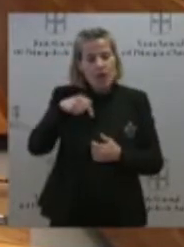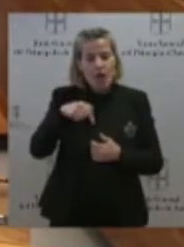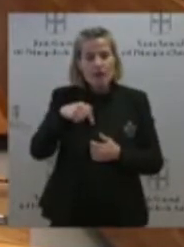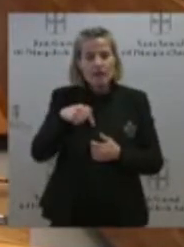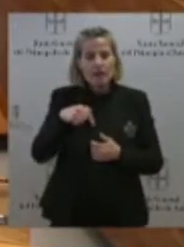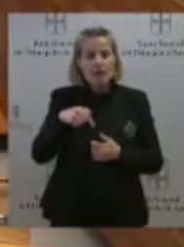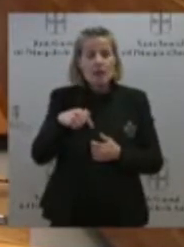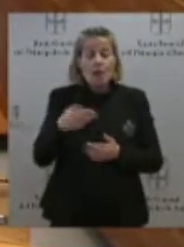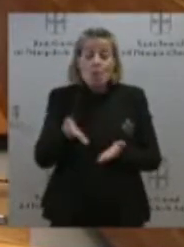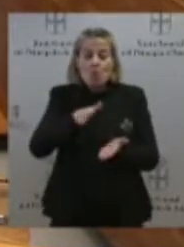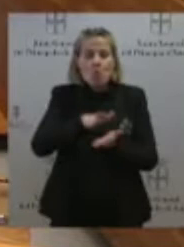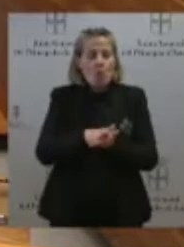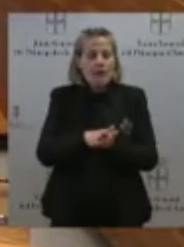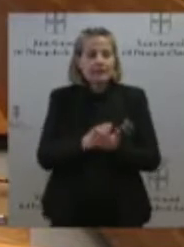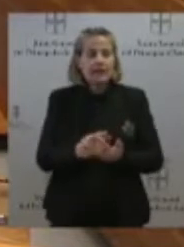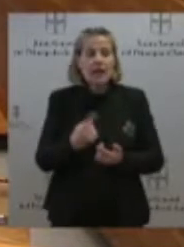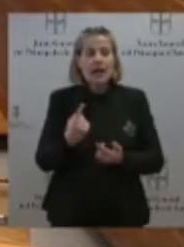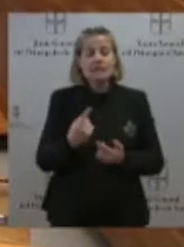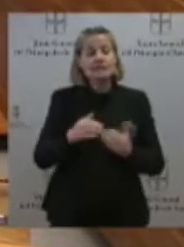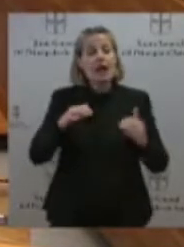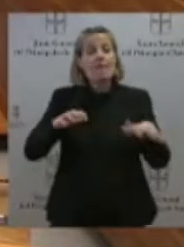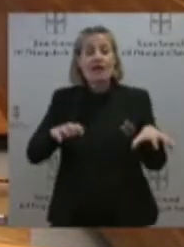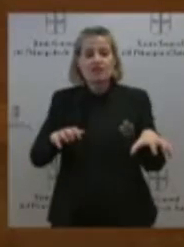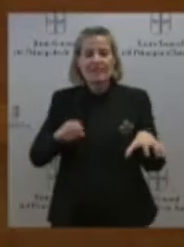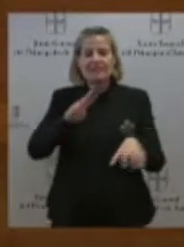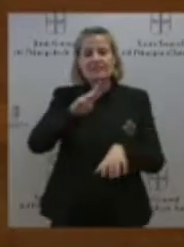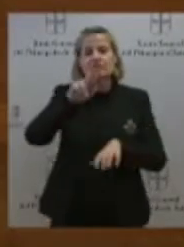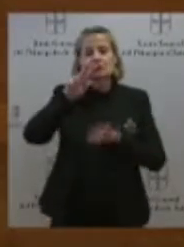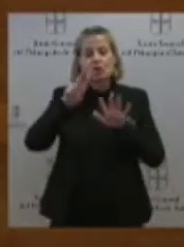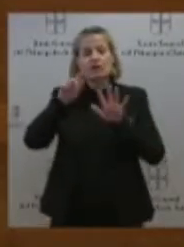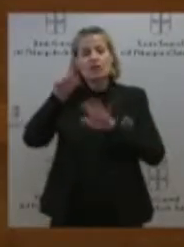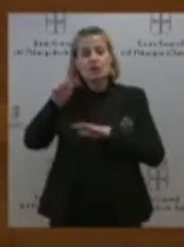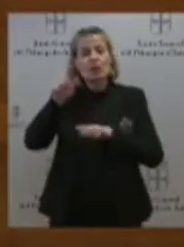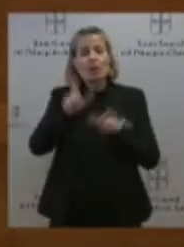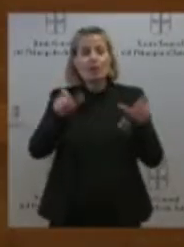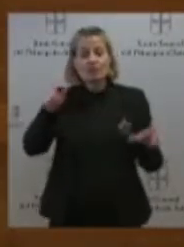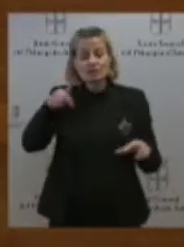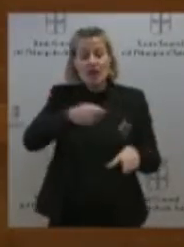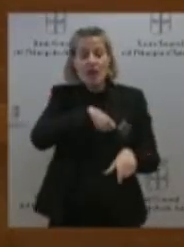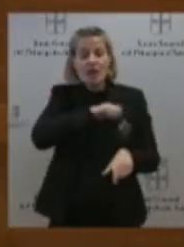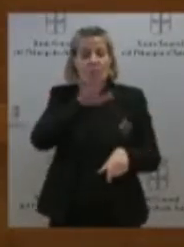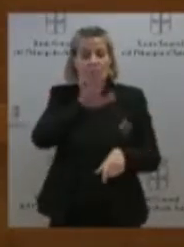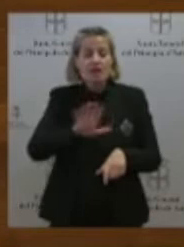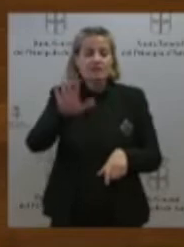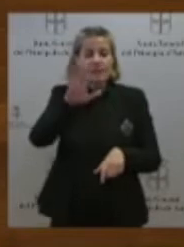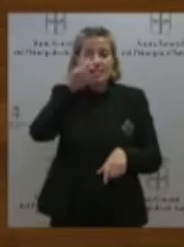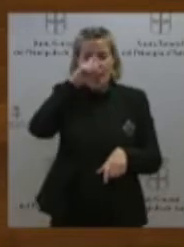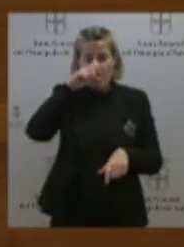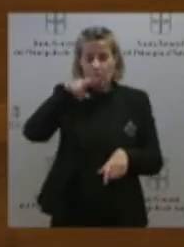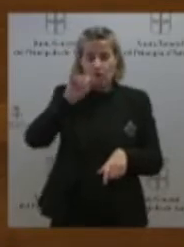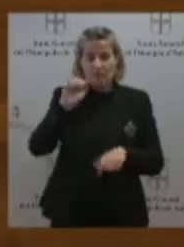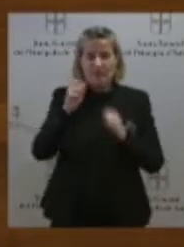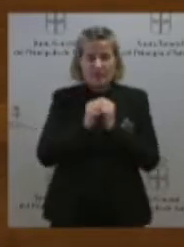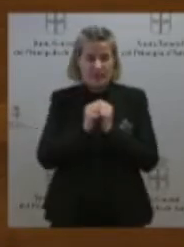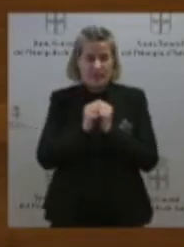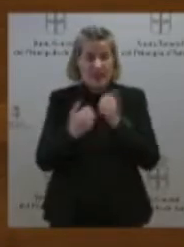3.941 personas se quitaron la vida en nuestro país en 2020. Una cada 2 horas y cuarto, 11 al día. Por cada suicidio consumado